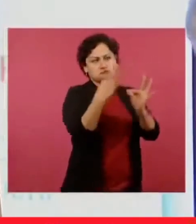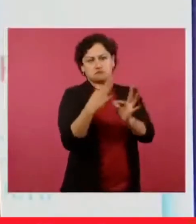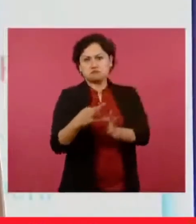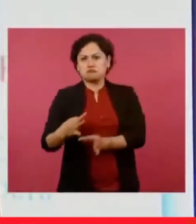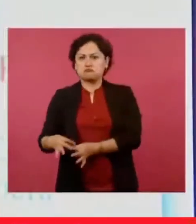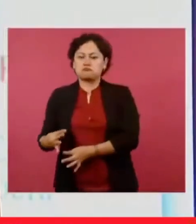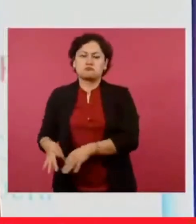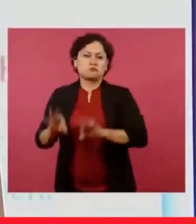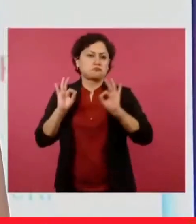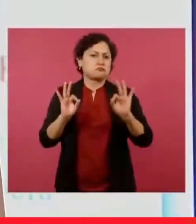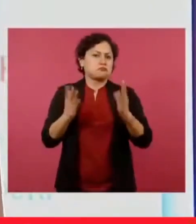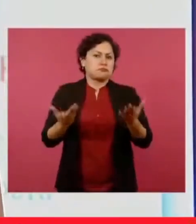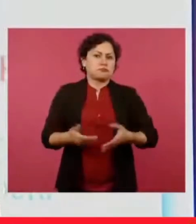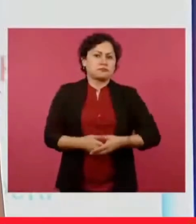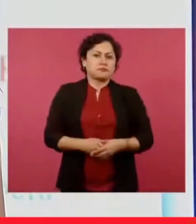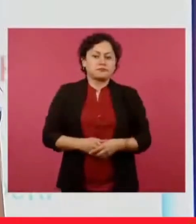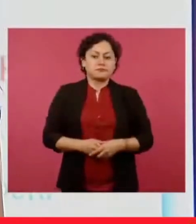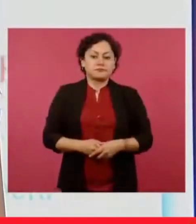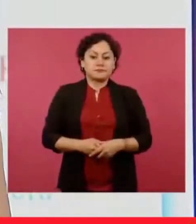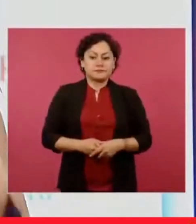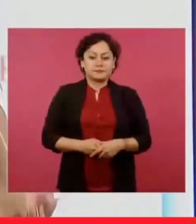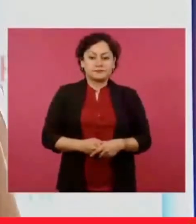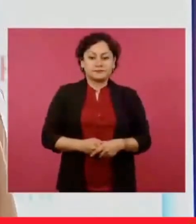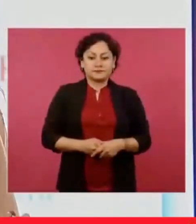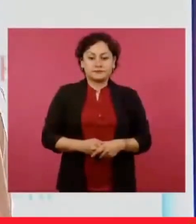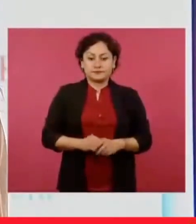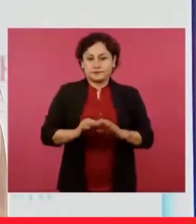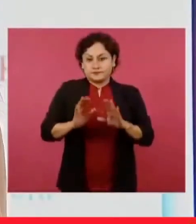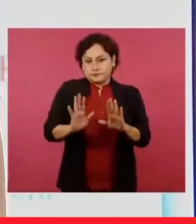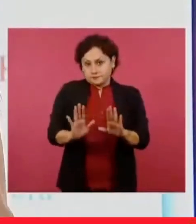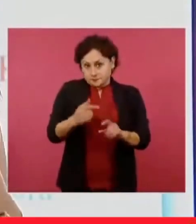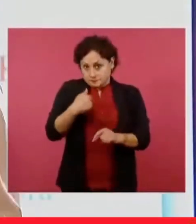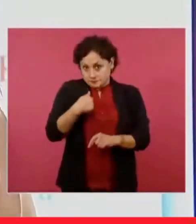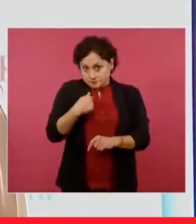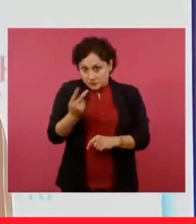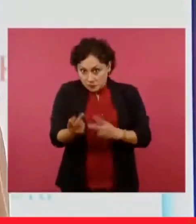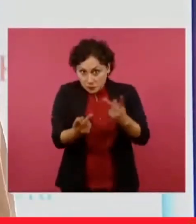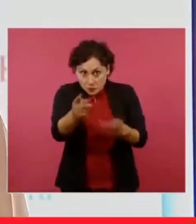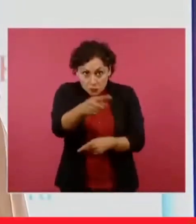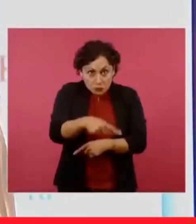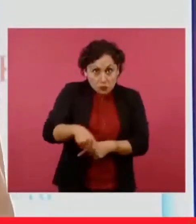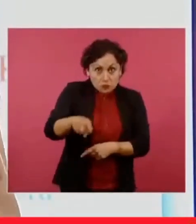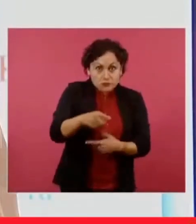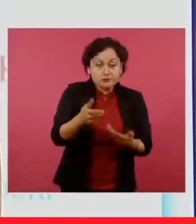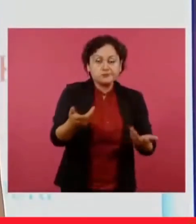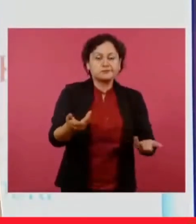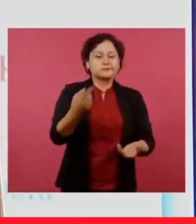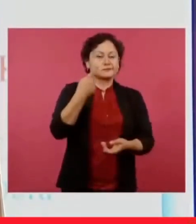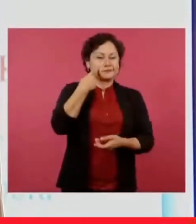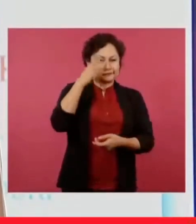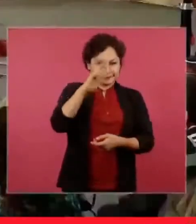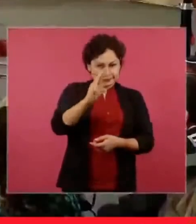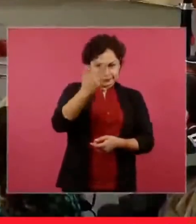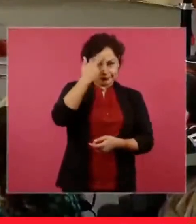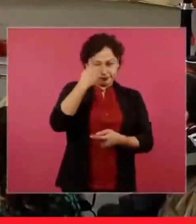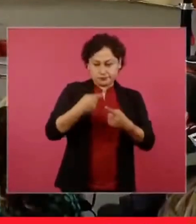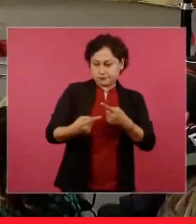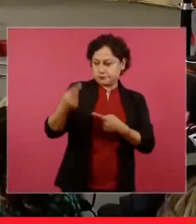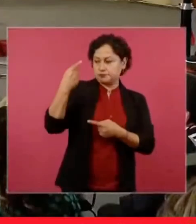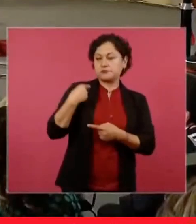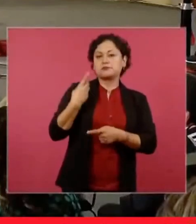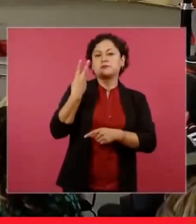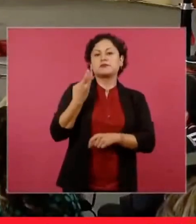sin apagones. Y les pregunto a ustedes, ¿se acuerdan que desde hace 3 semanas han estado en